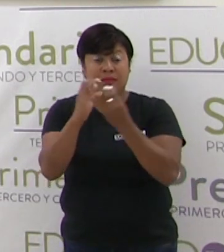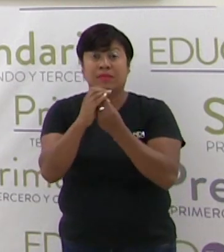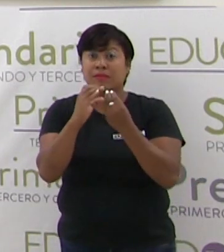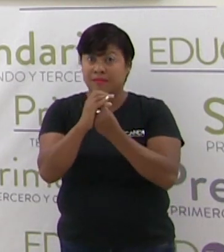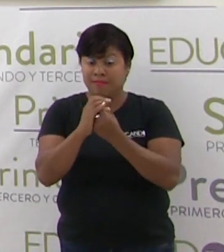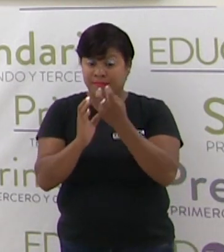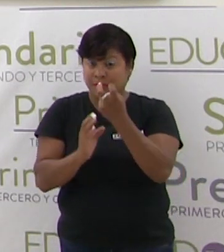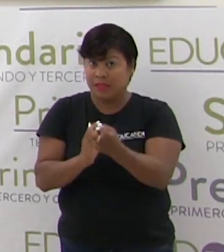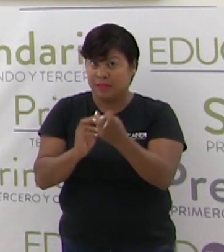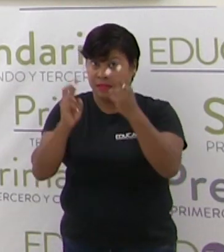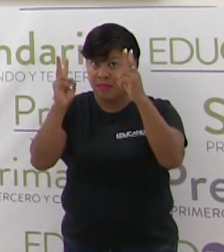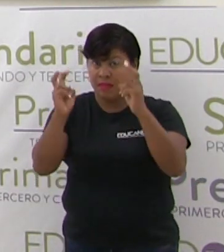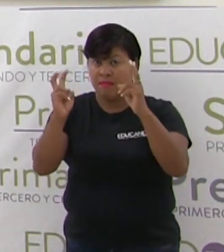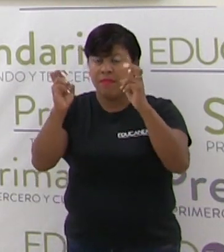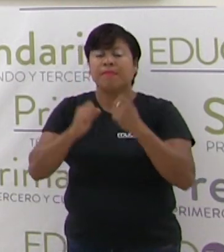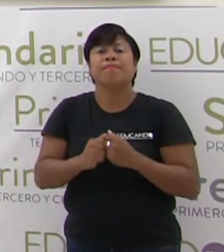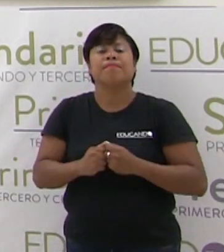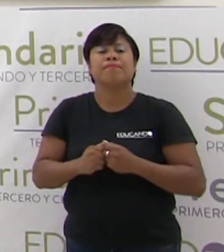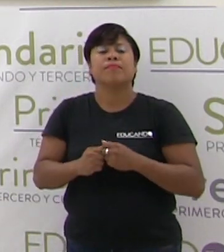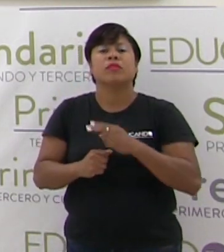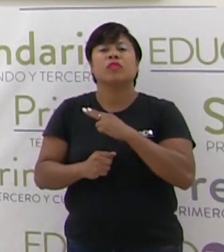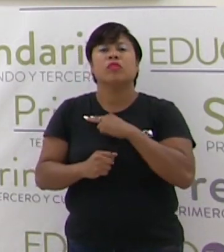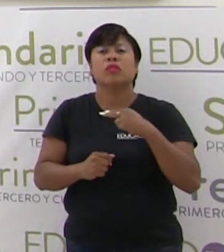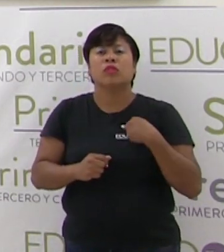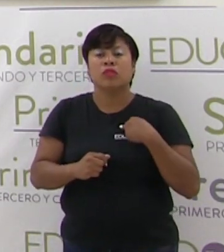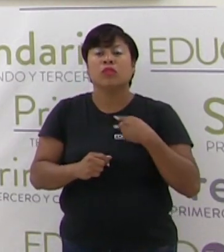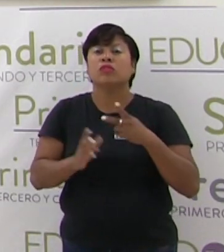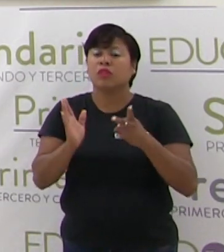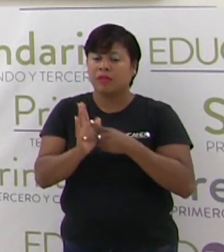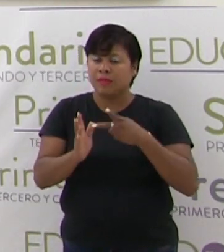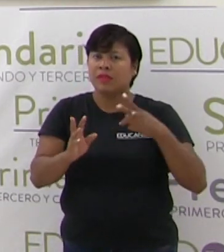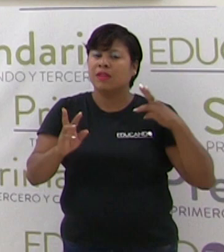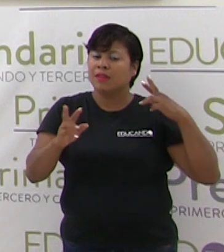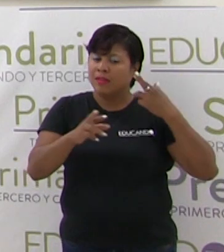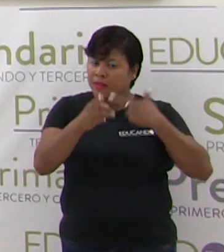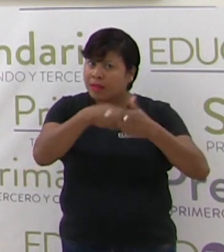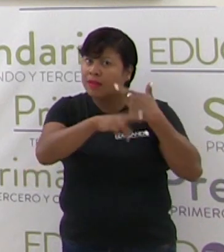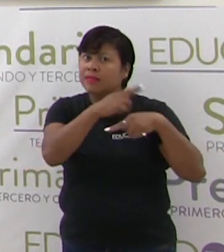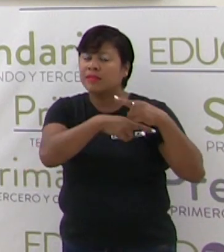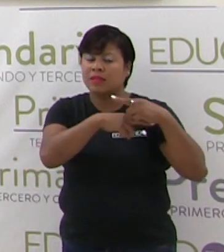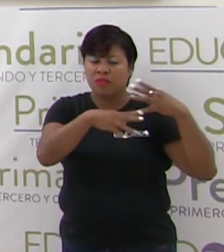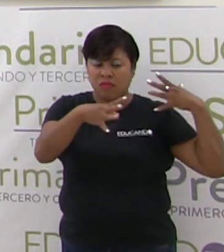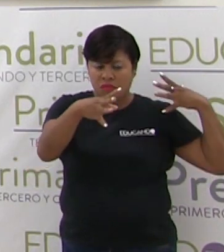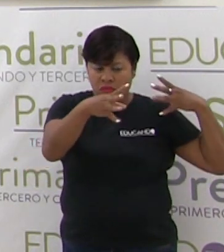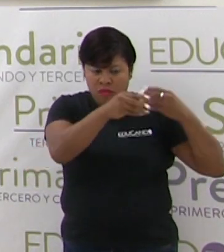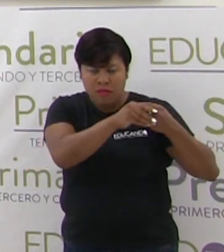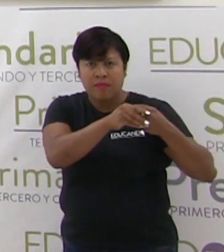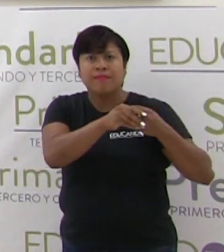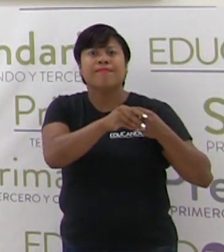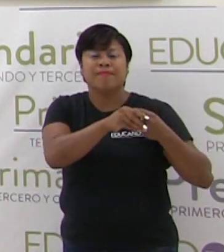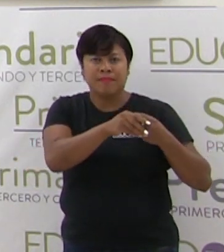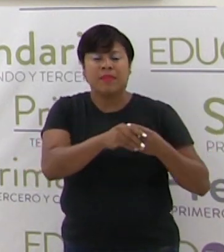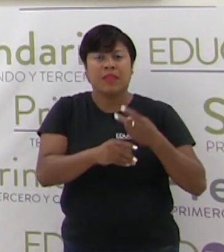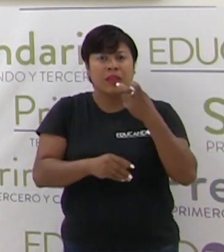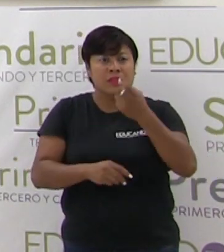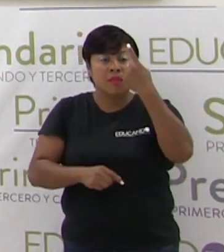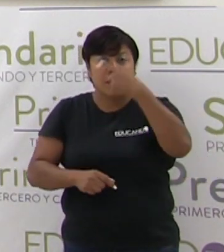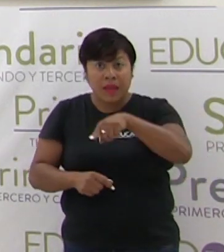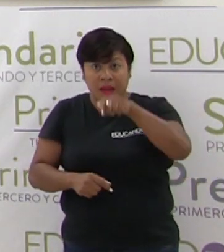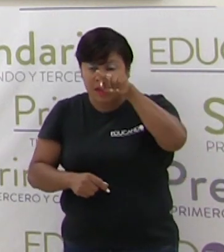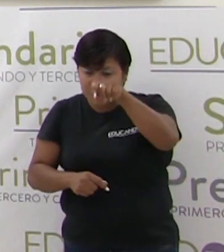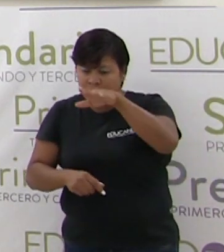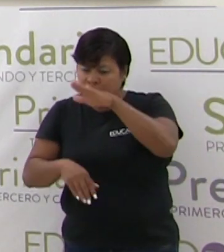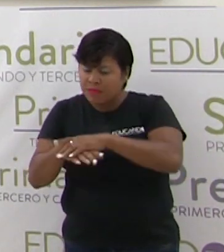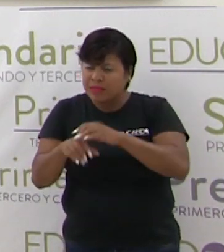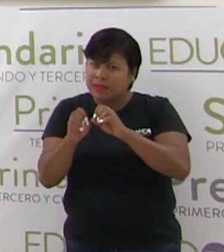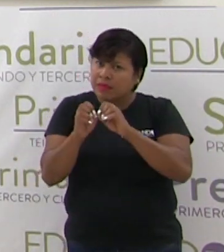sesión de este tema, pues vamos a recapitular y ahondar un poco más para que nos